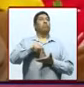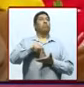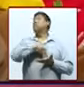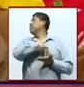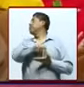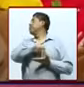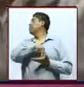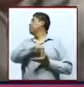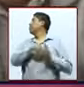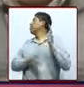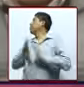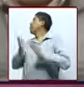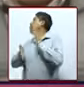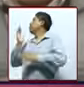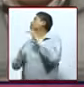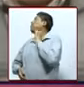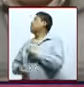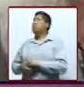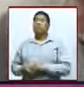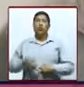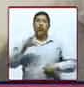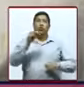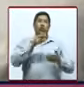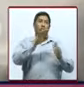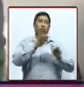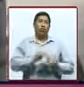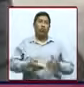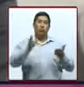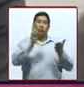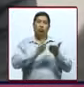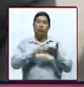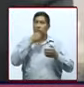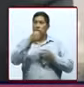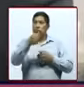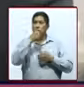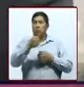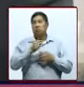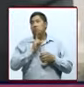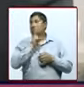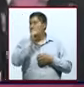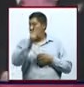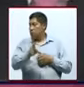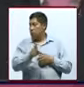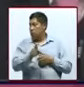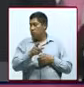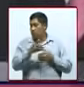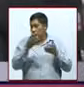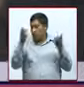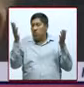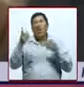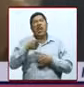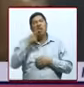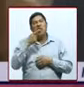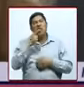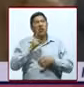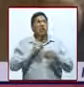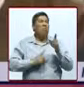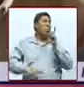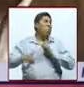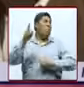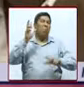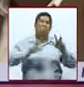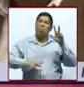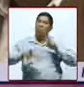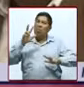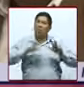no ha participado ni de la suscripción del documento ni de la conferencia de prensa y seguramente va a salir diciendo cualquier cosa en